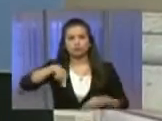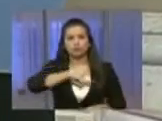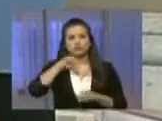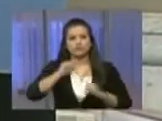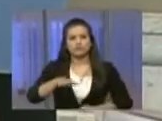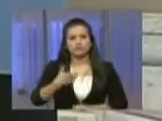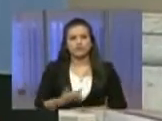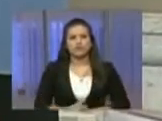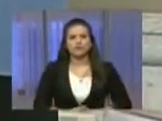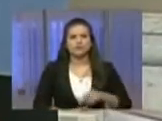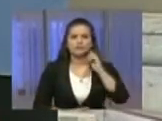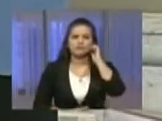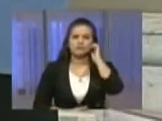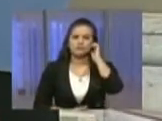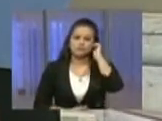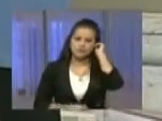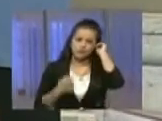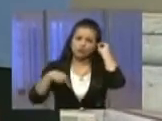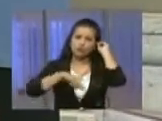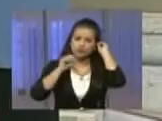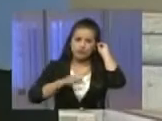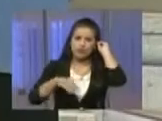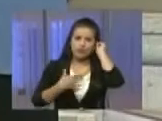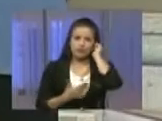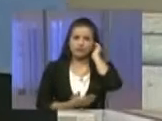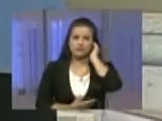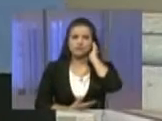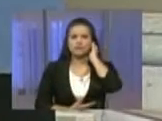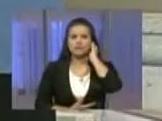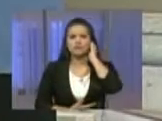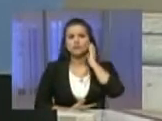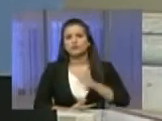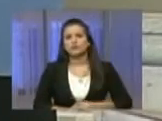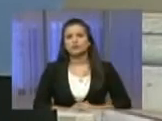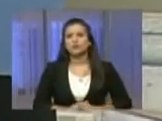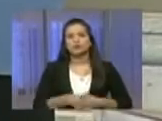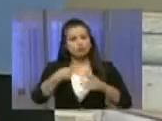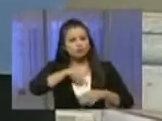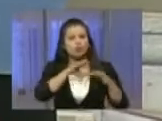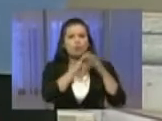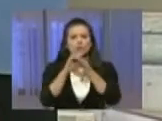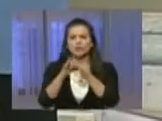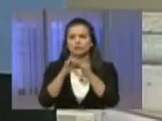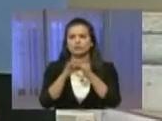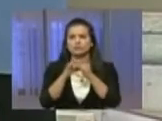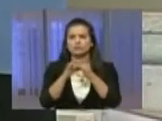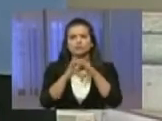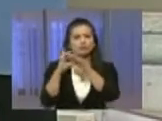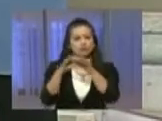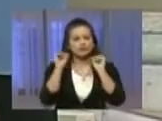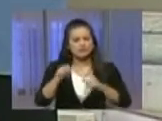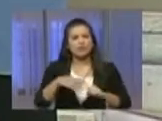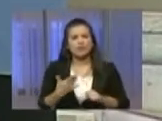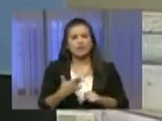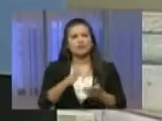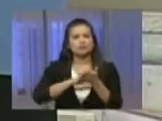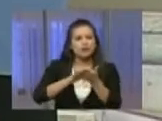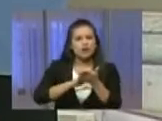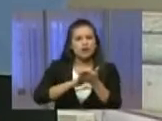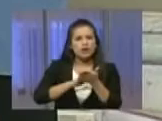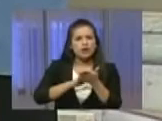podemos Solo nosotros nosotros y nosotras unidos podemos superar los problemas